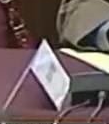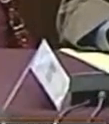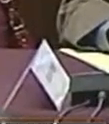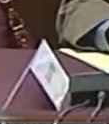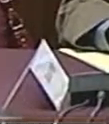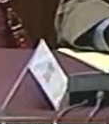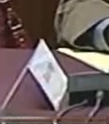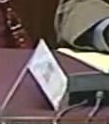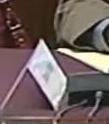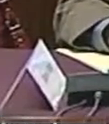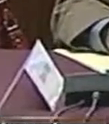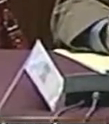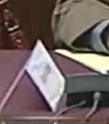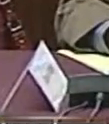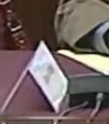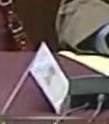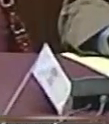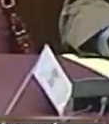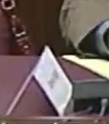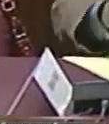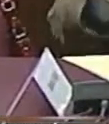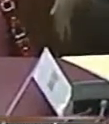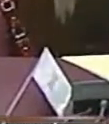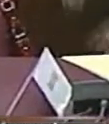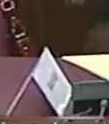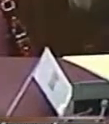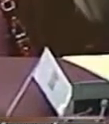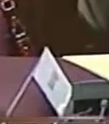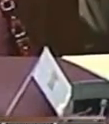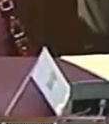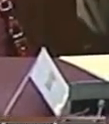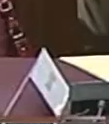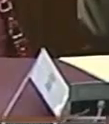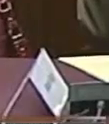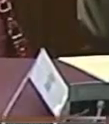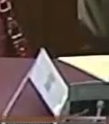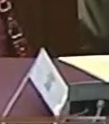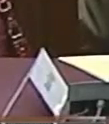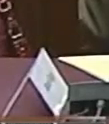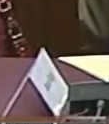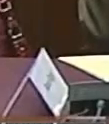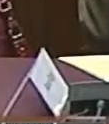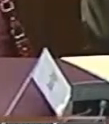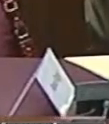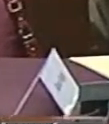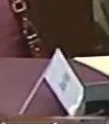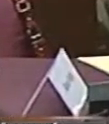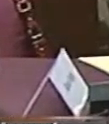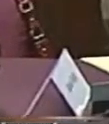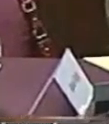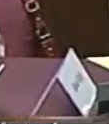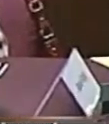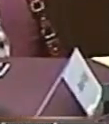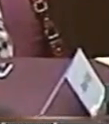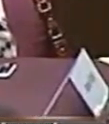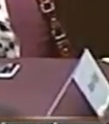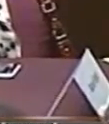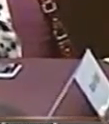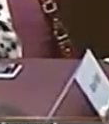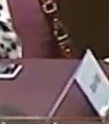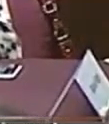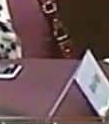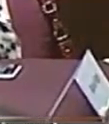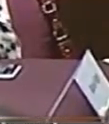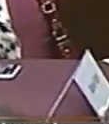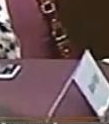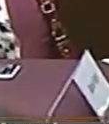su autoría. Entre la política y la poesía, travesías de Manuel Dahmer. Conocí a Manuel Lete en la ciudad universitaria